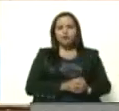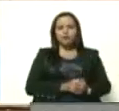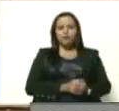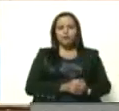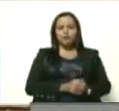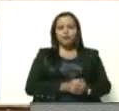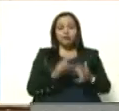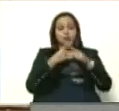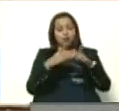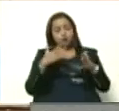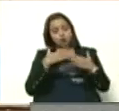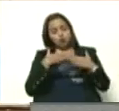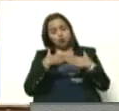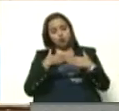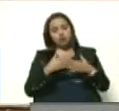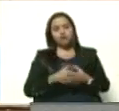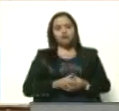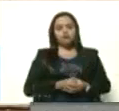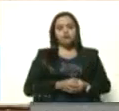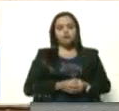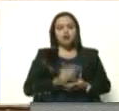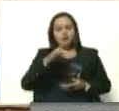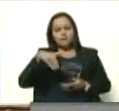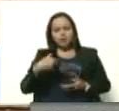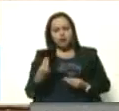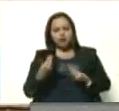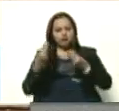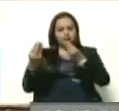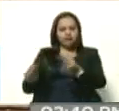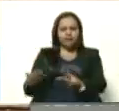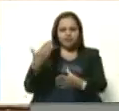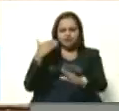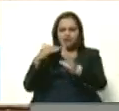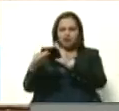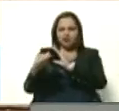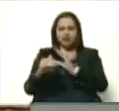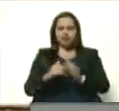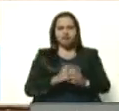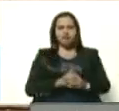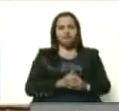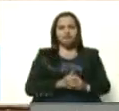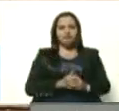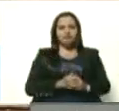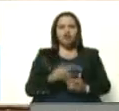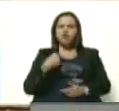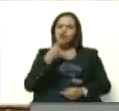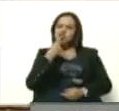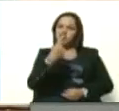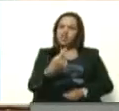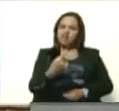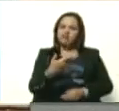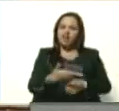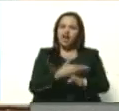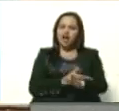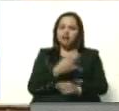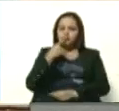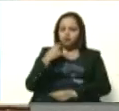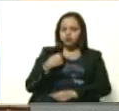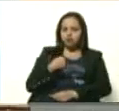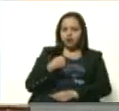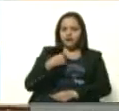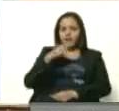yo, si pudiera traer un mensaje, les diría lo que me dijo el presidente